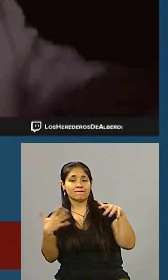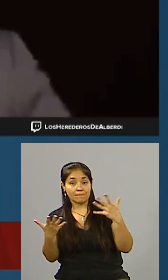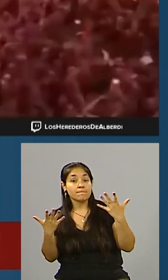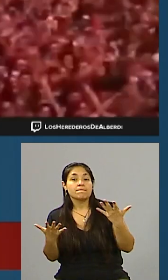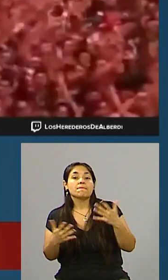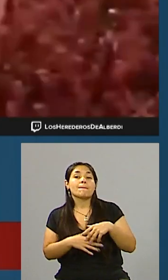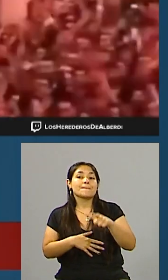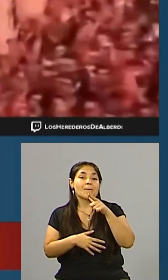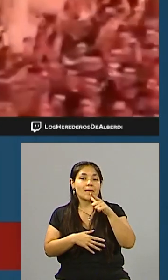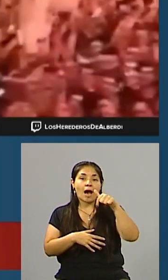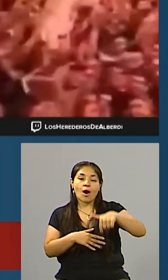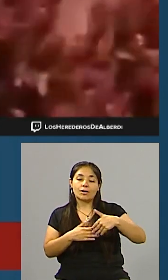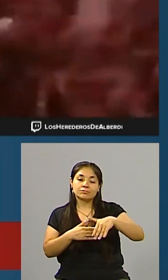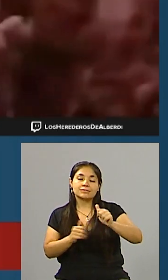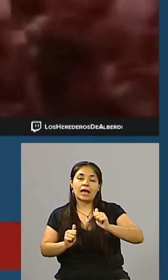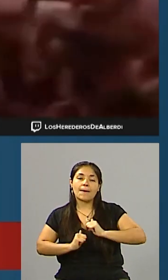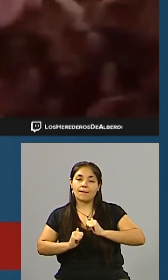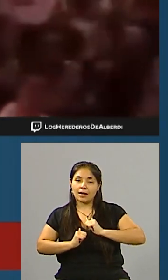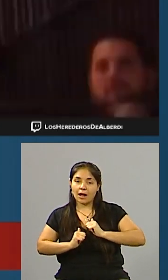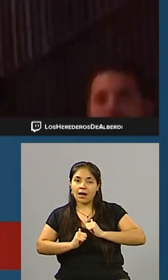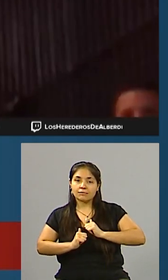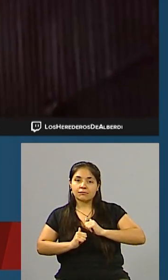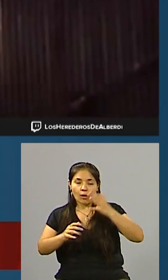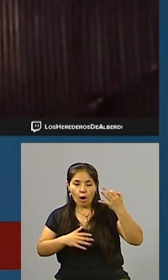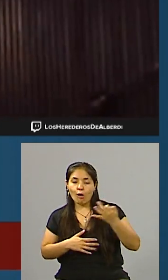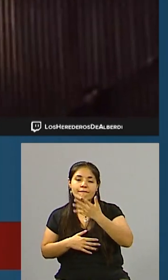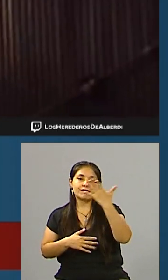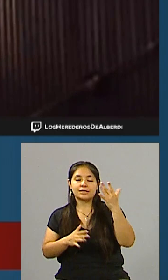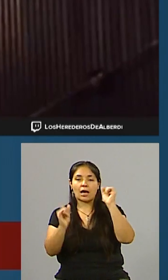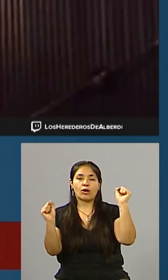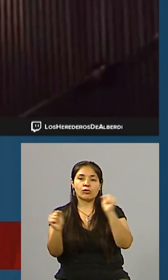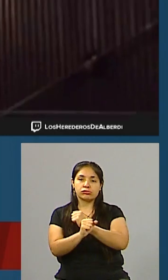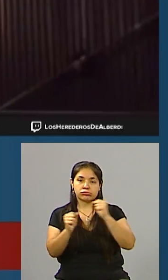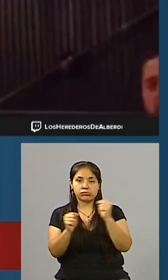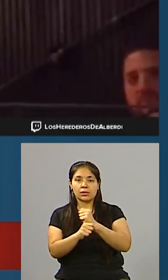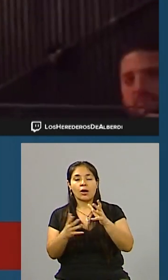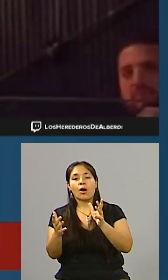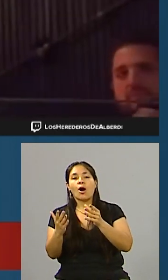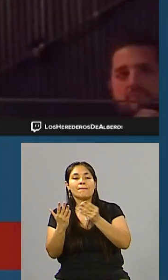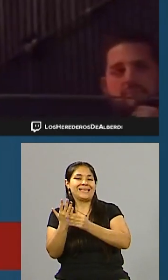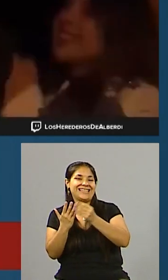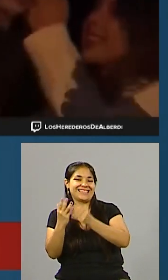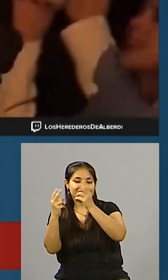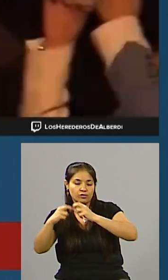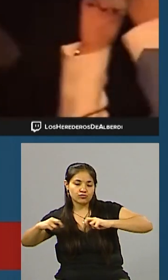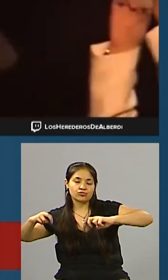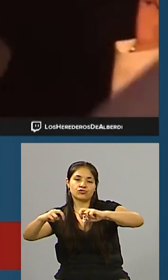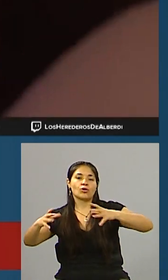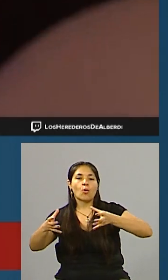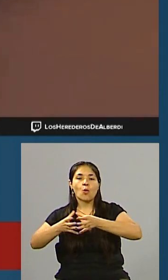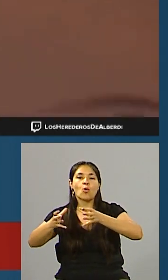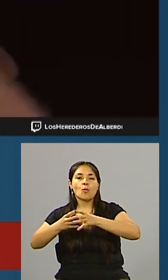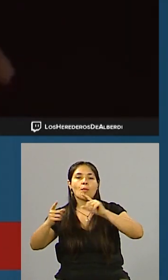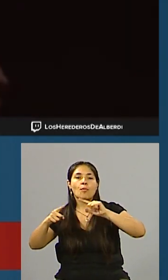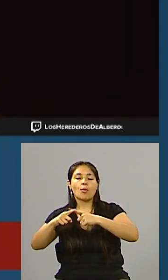creo que habrá que esperar efectivamente la confirmación del gabinete, la confirmación de cómo va a estar